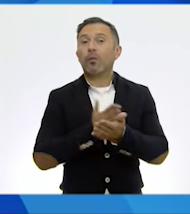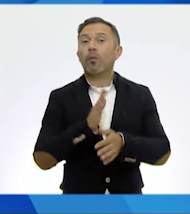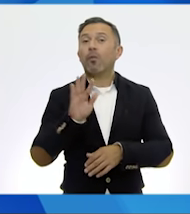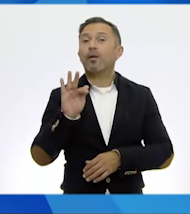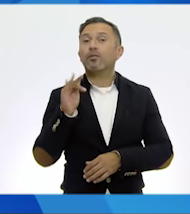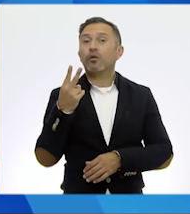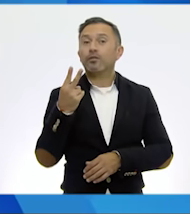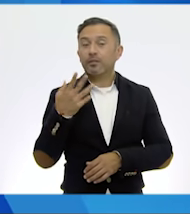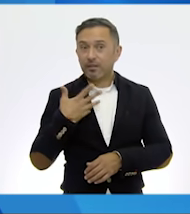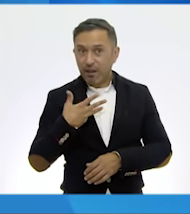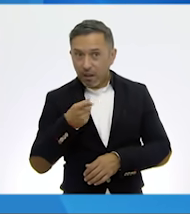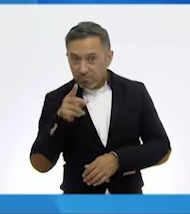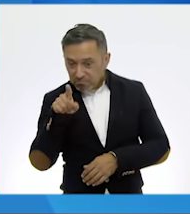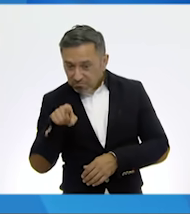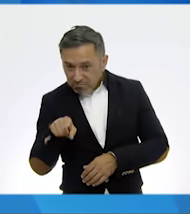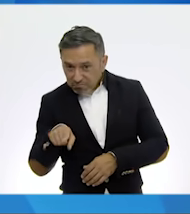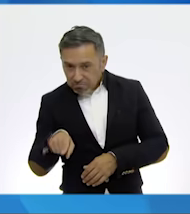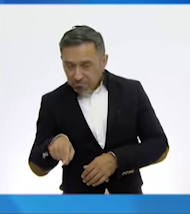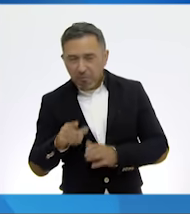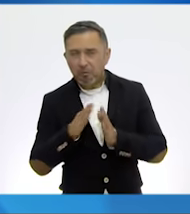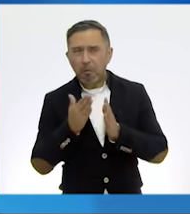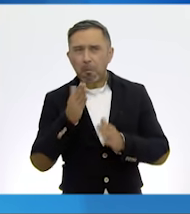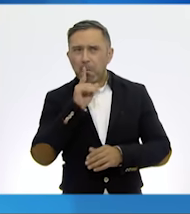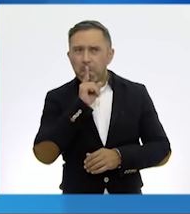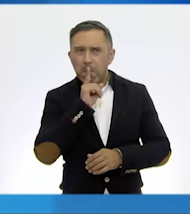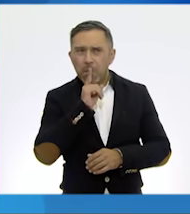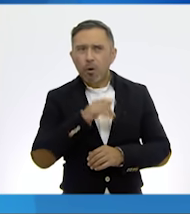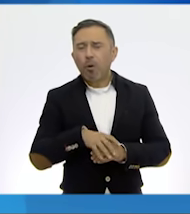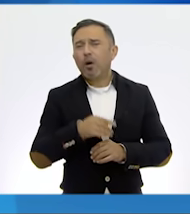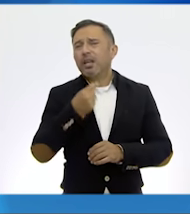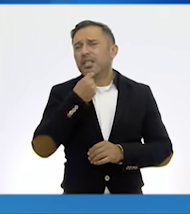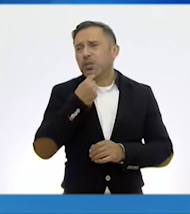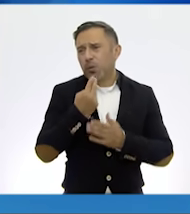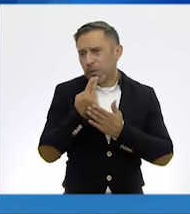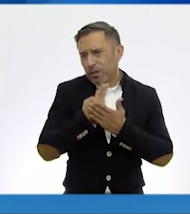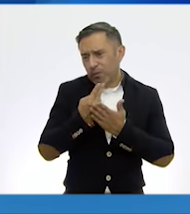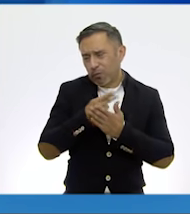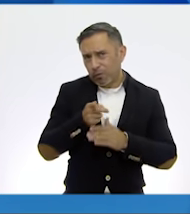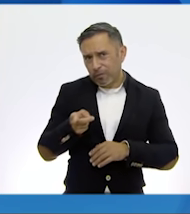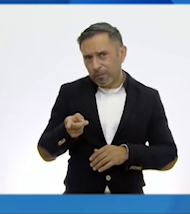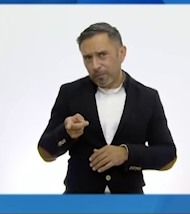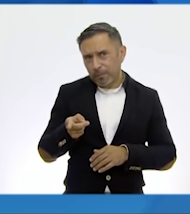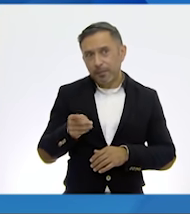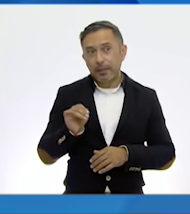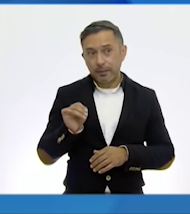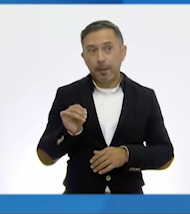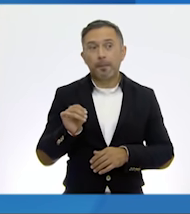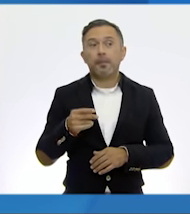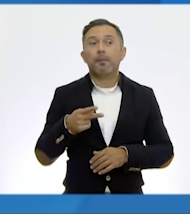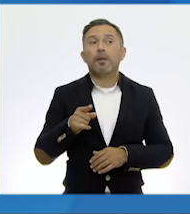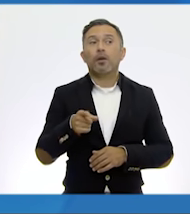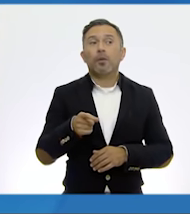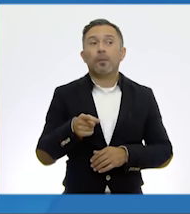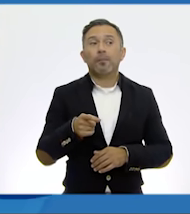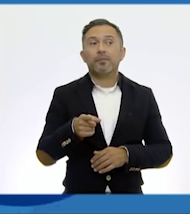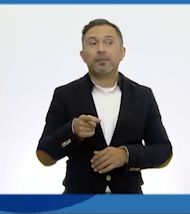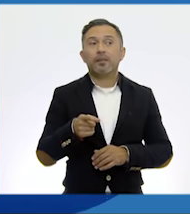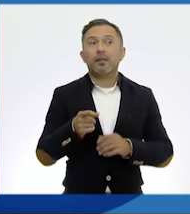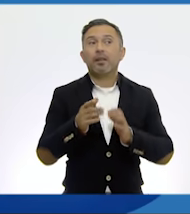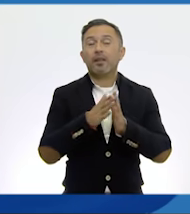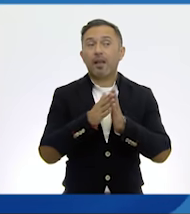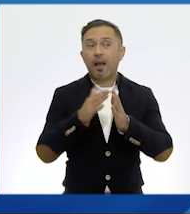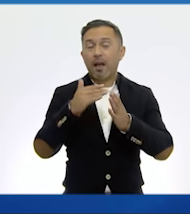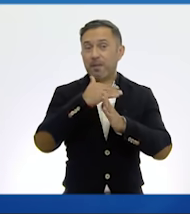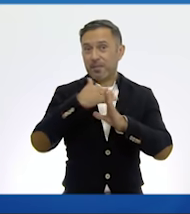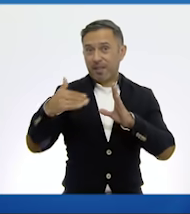En el folleto no, ¿verdad? Hay un dibujo de un niño. Pero si te fijas, nuestro folleto se acaba a la mitad de la hoja. Ah, es verdad.